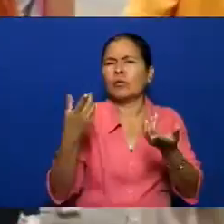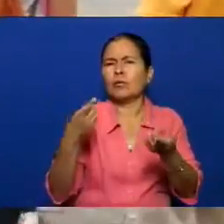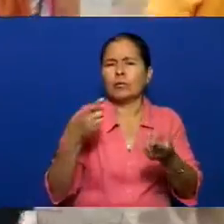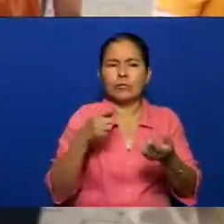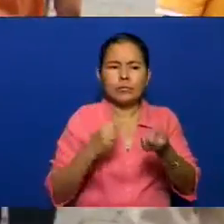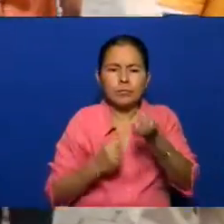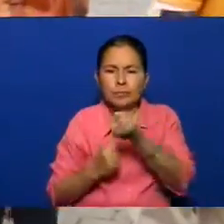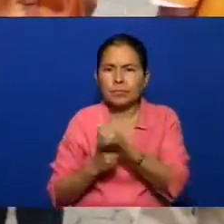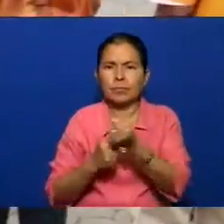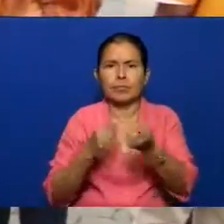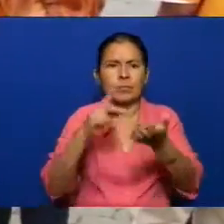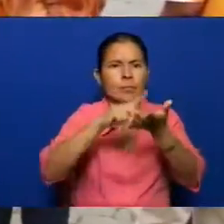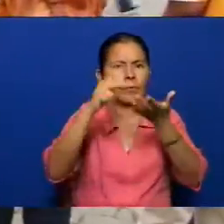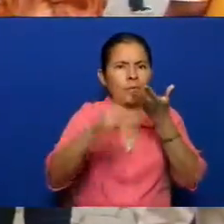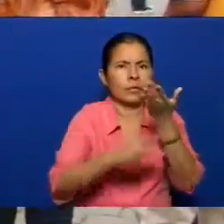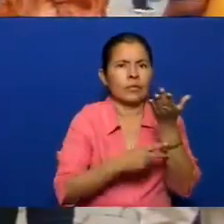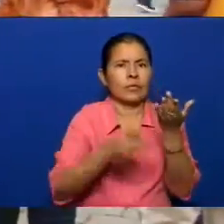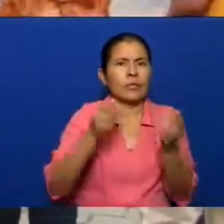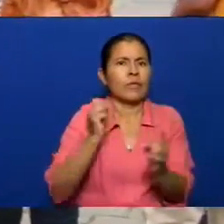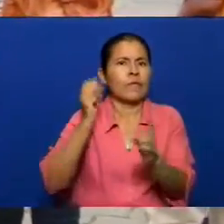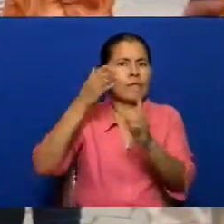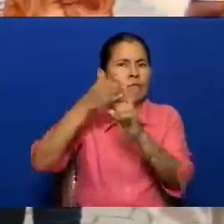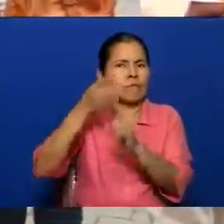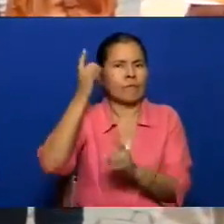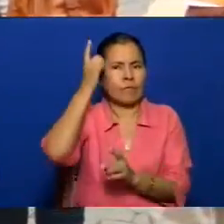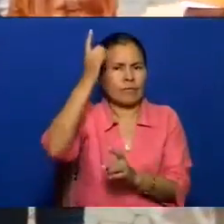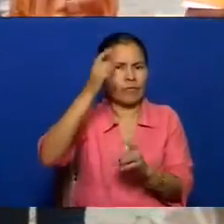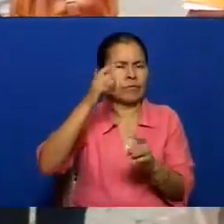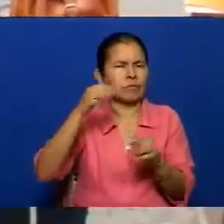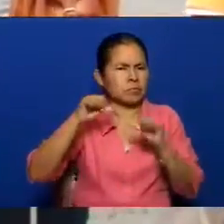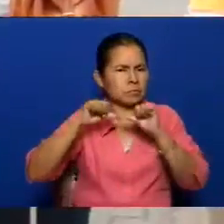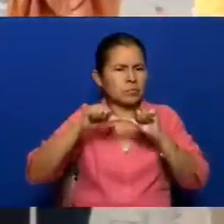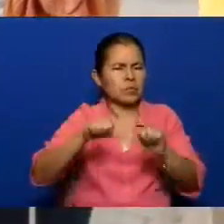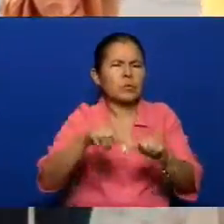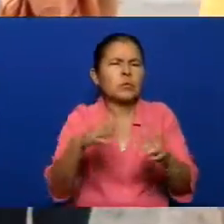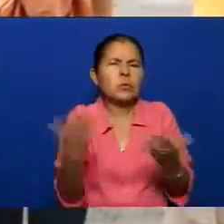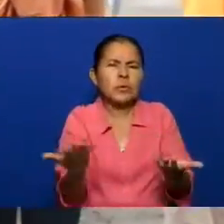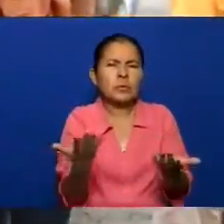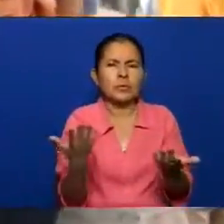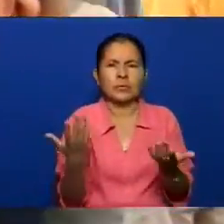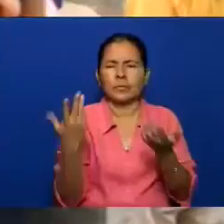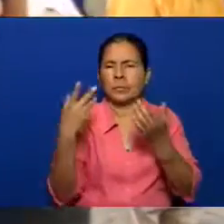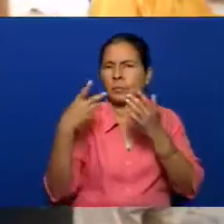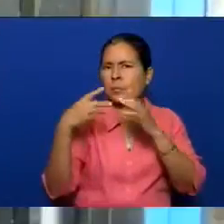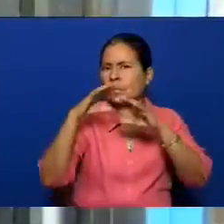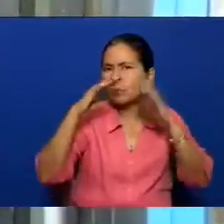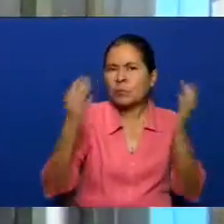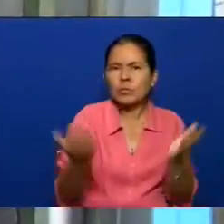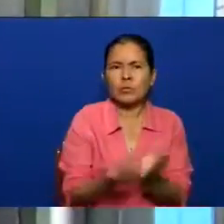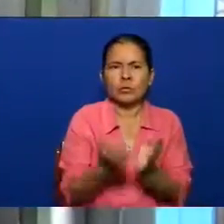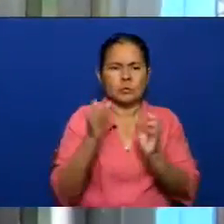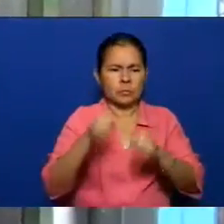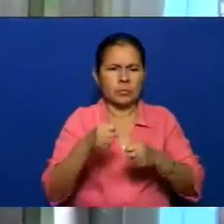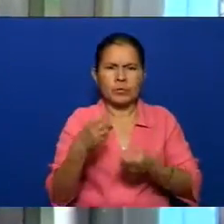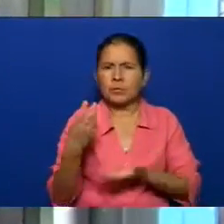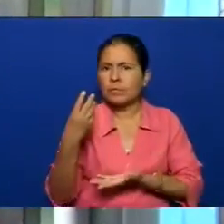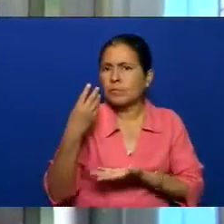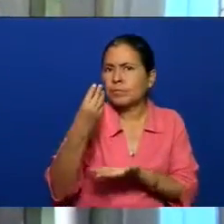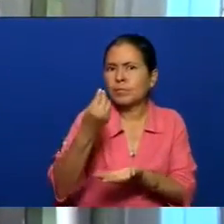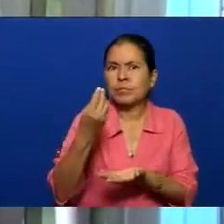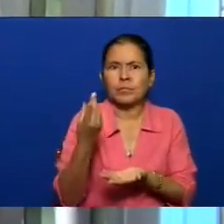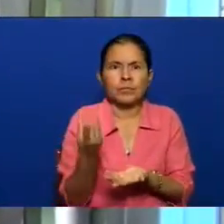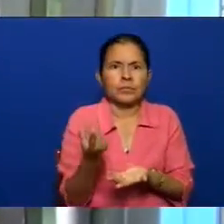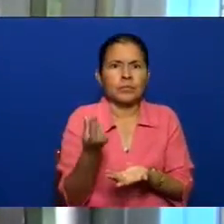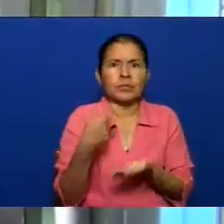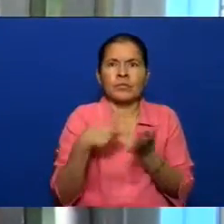una reunión mundial precisamente para analizar cómo el mundo va a financiar esto. Cómo vienen los aportes norte-sur